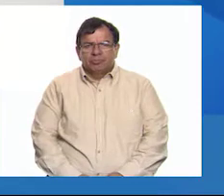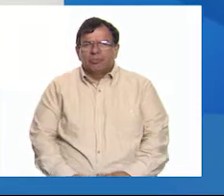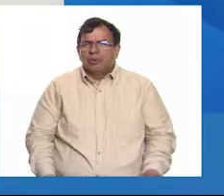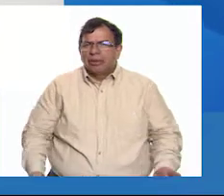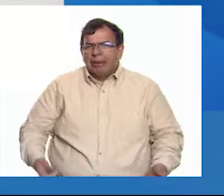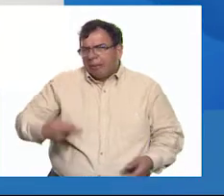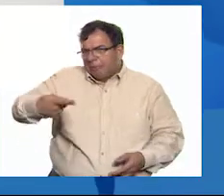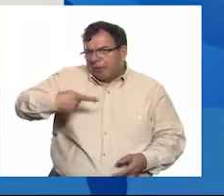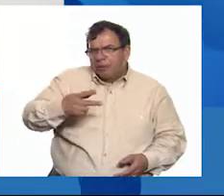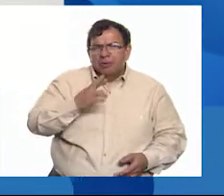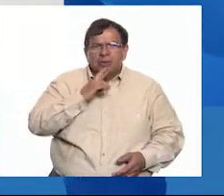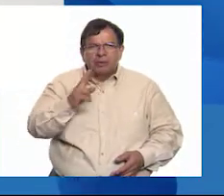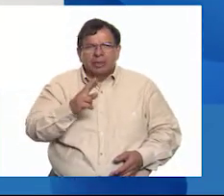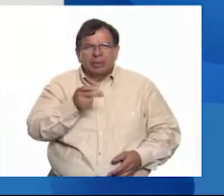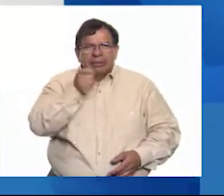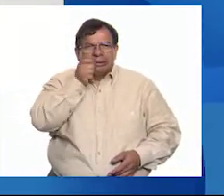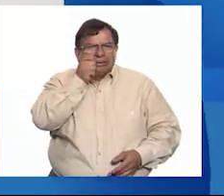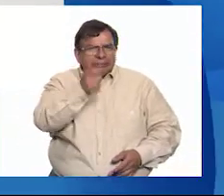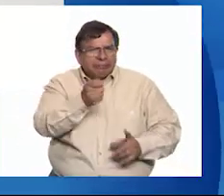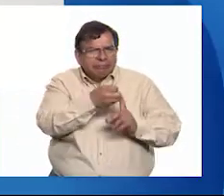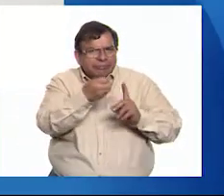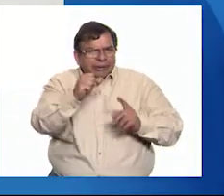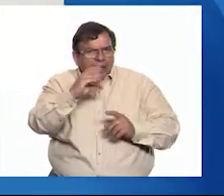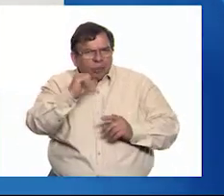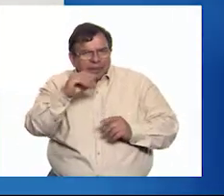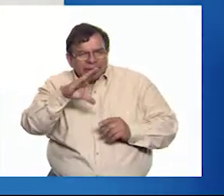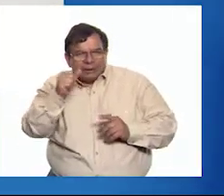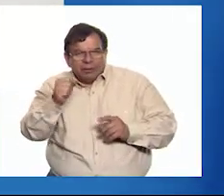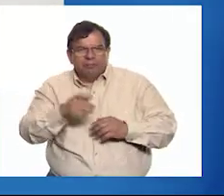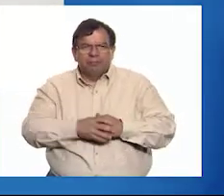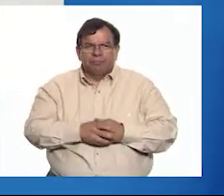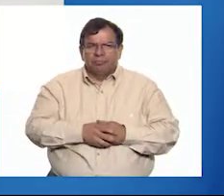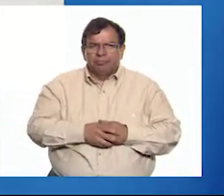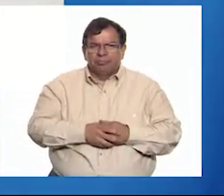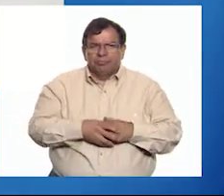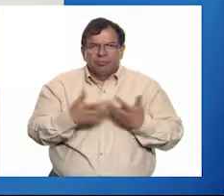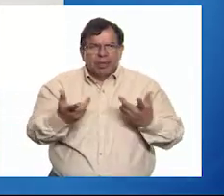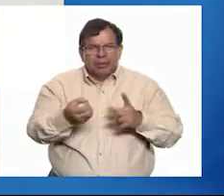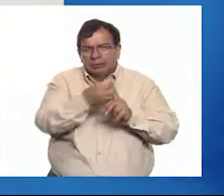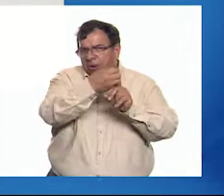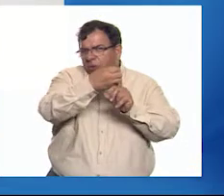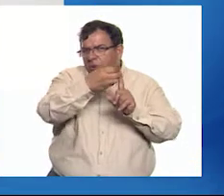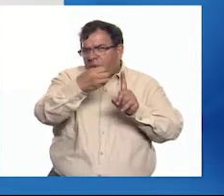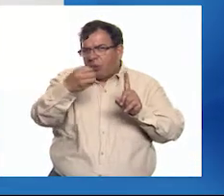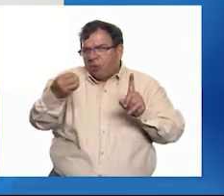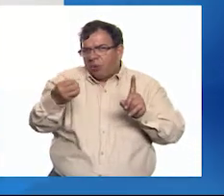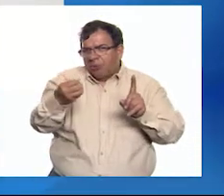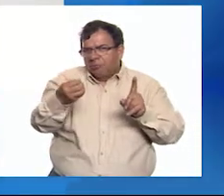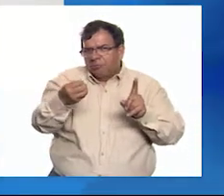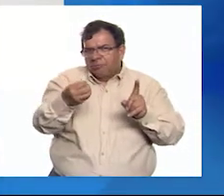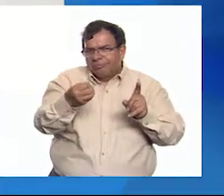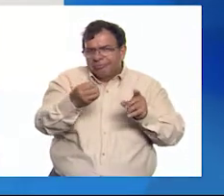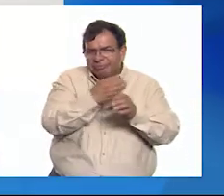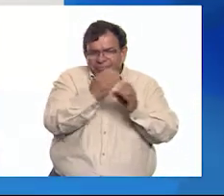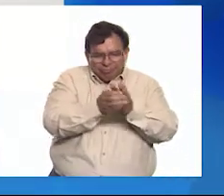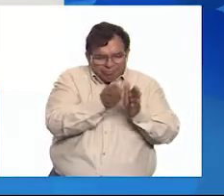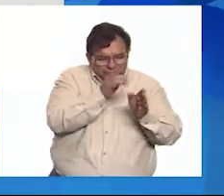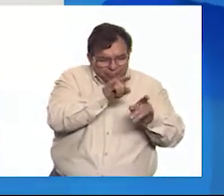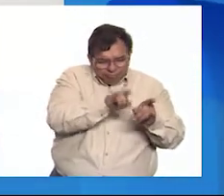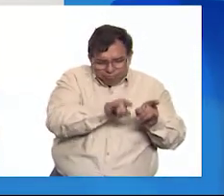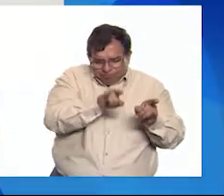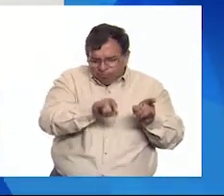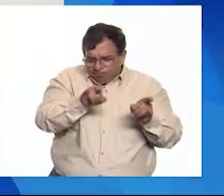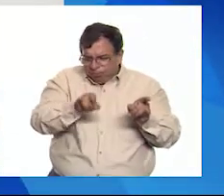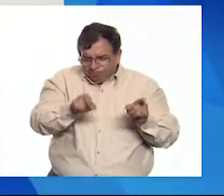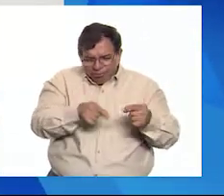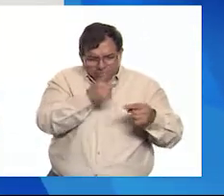Respondiendo a la pregunta, ¿qué es una secuencia? Yo creo que una secuencia es el orden de una serie de elementos que se suceden